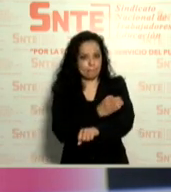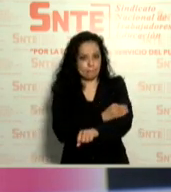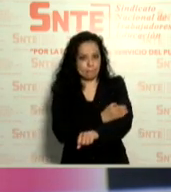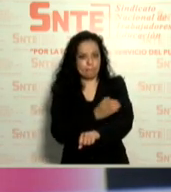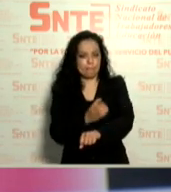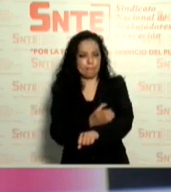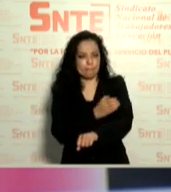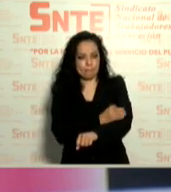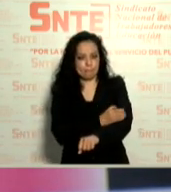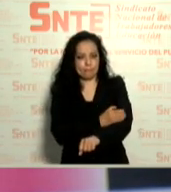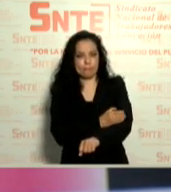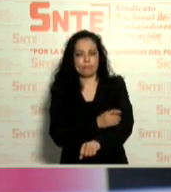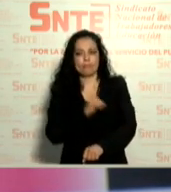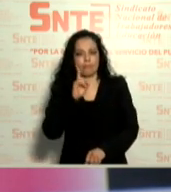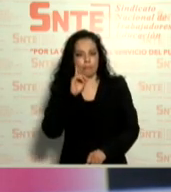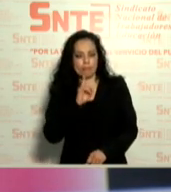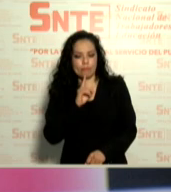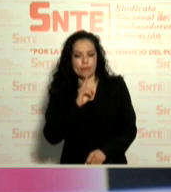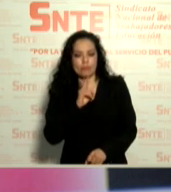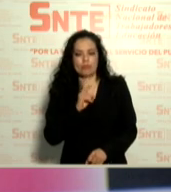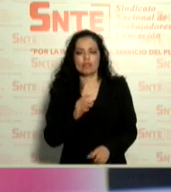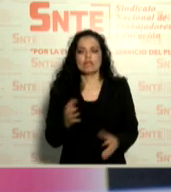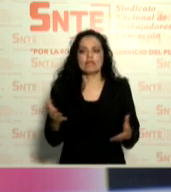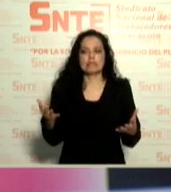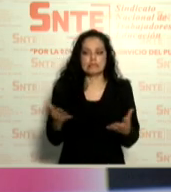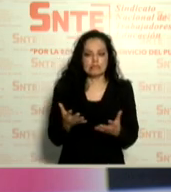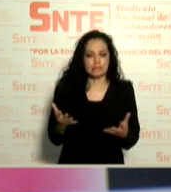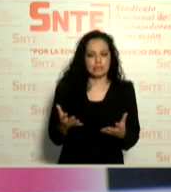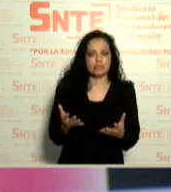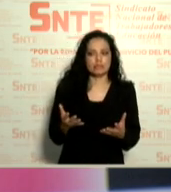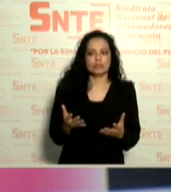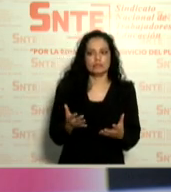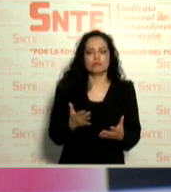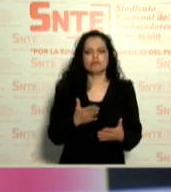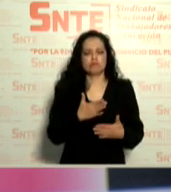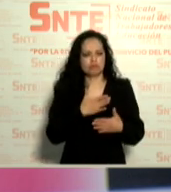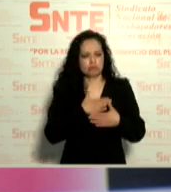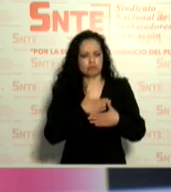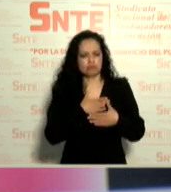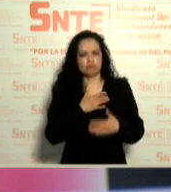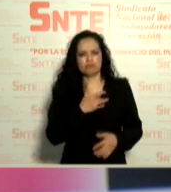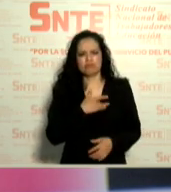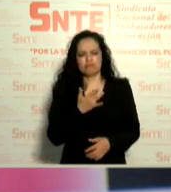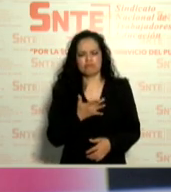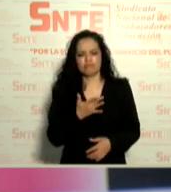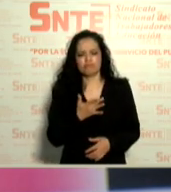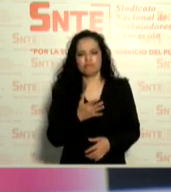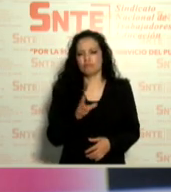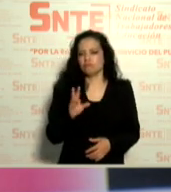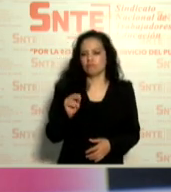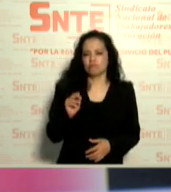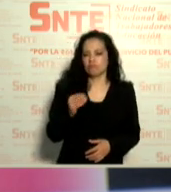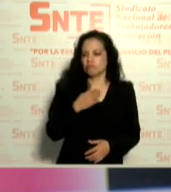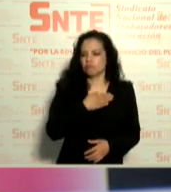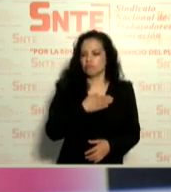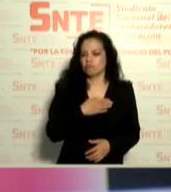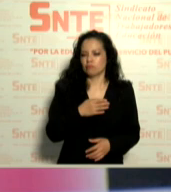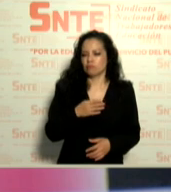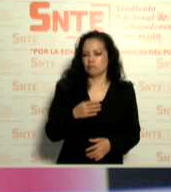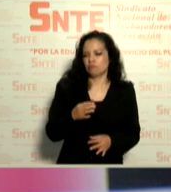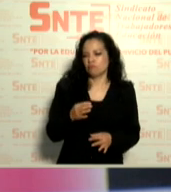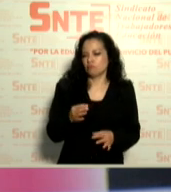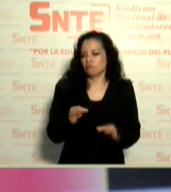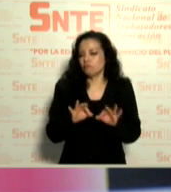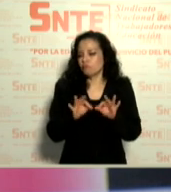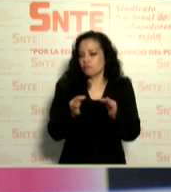hechos son amores y no buenas razones, y esto que juntos hemos logrado en